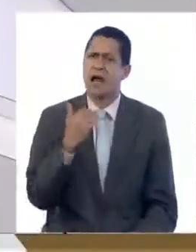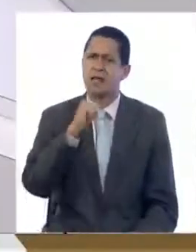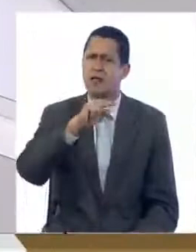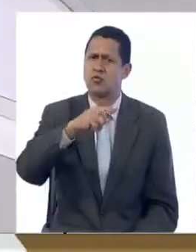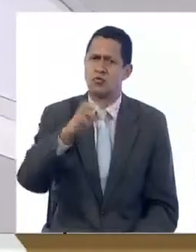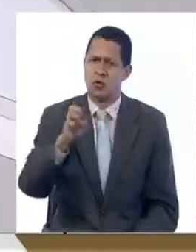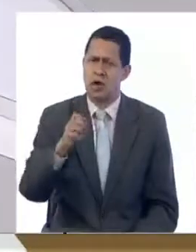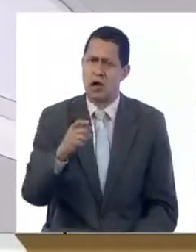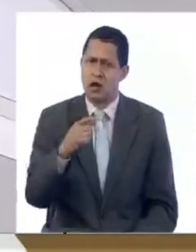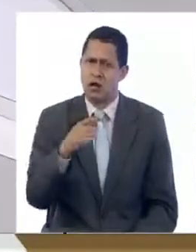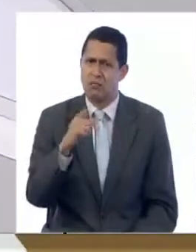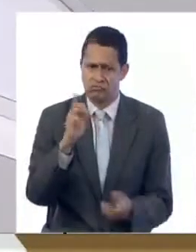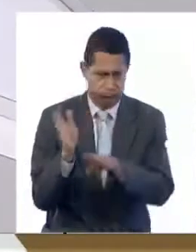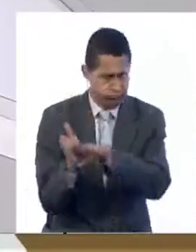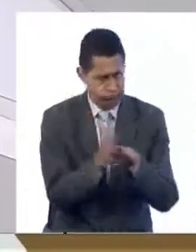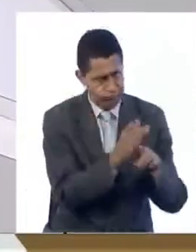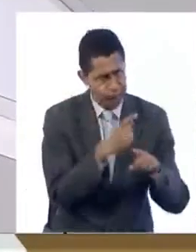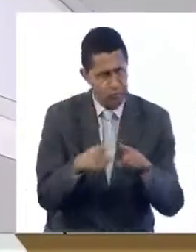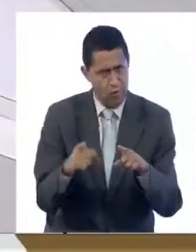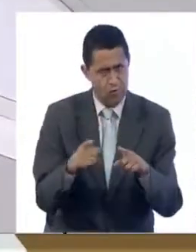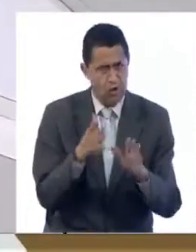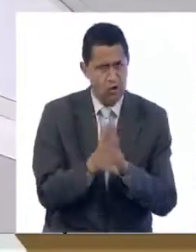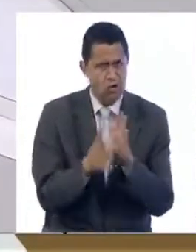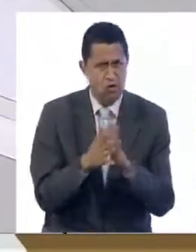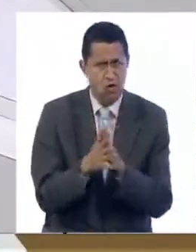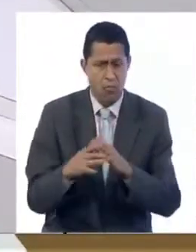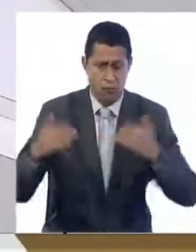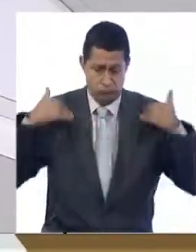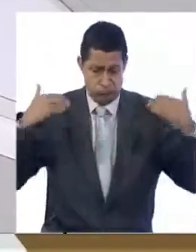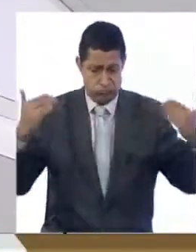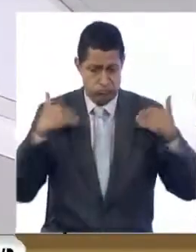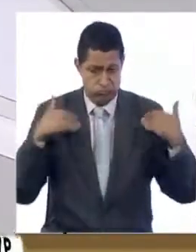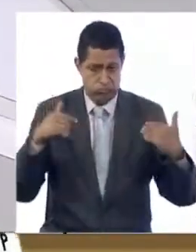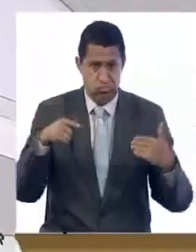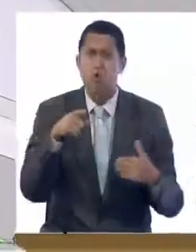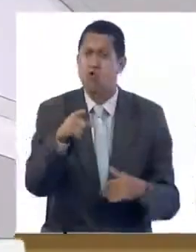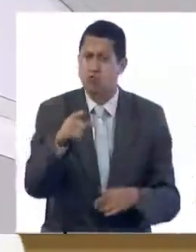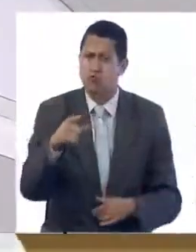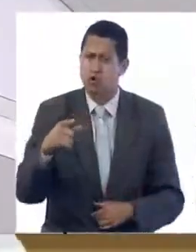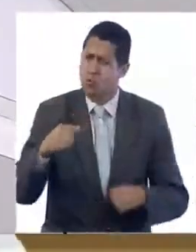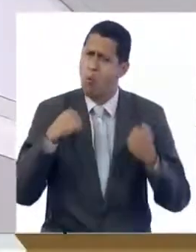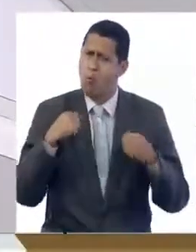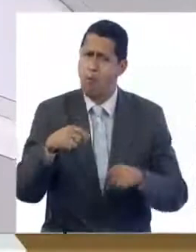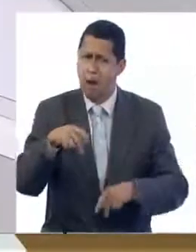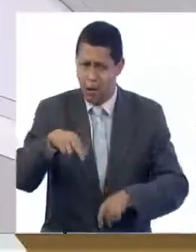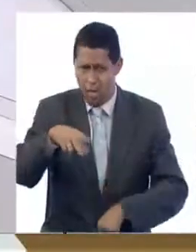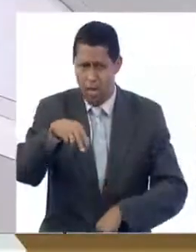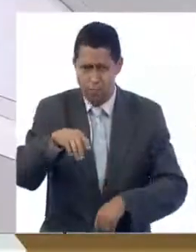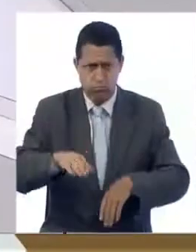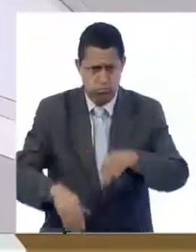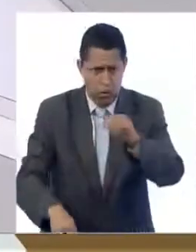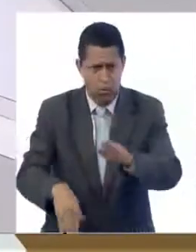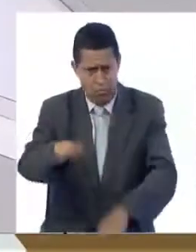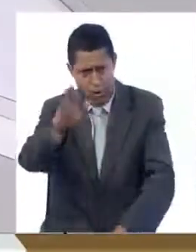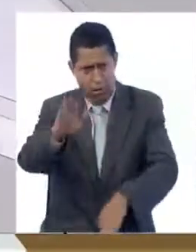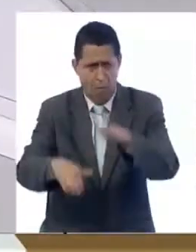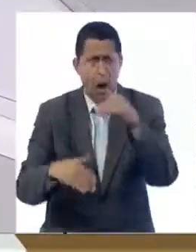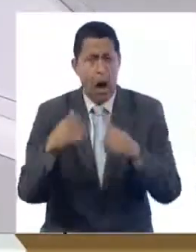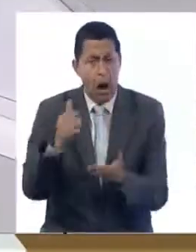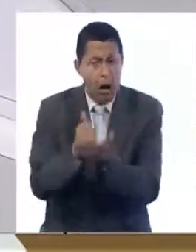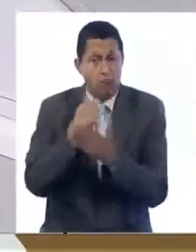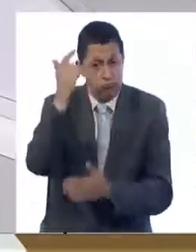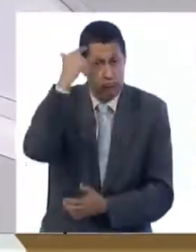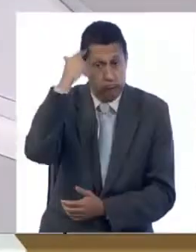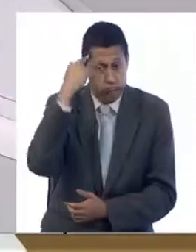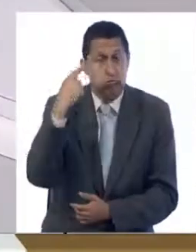Sue, con tu aporte. Cambiamos de tema para hablar sobre la actividad física, porque ejercitar los músculos de las piernas ayuda al cerebro en